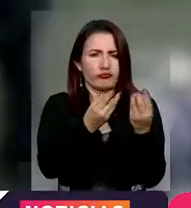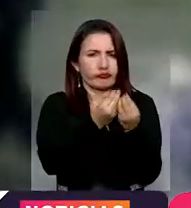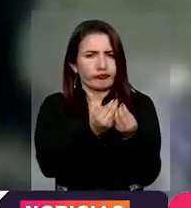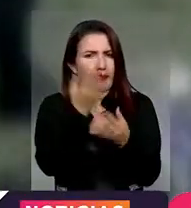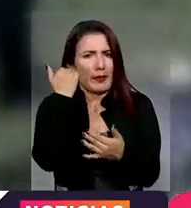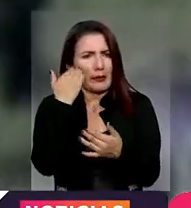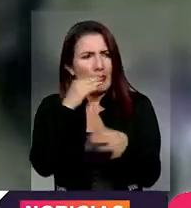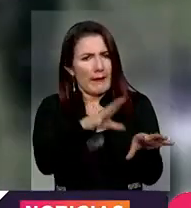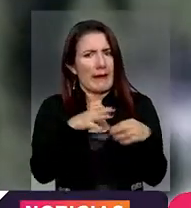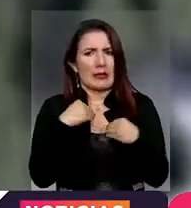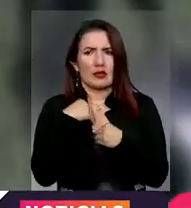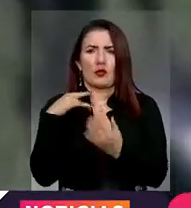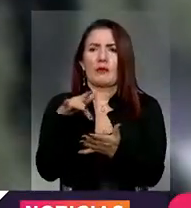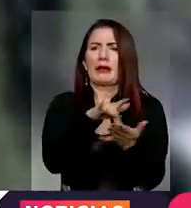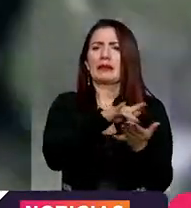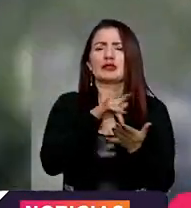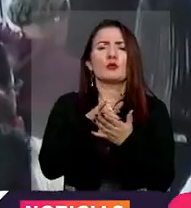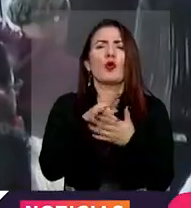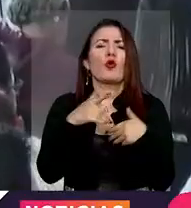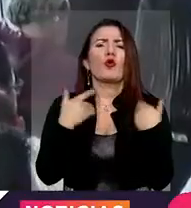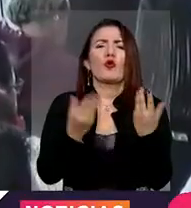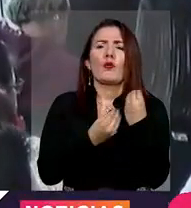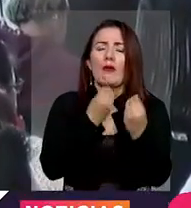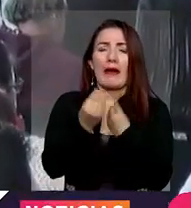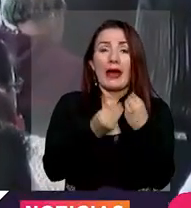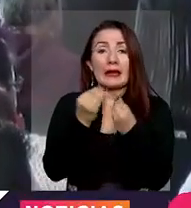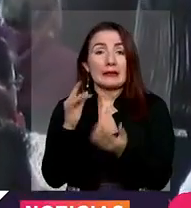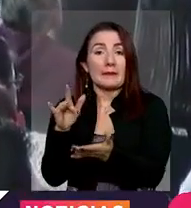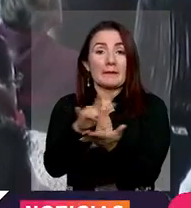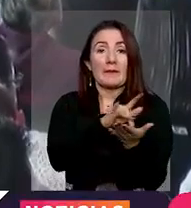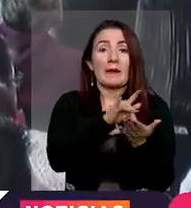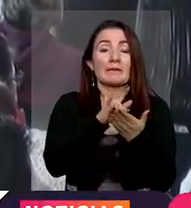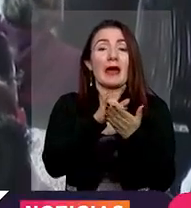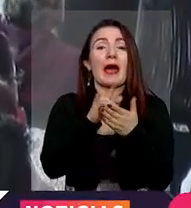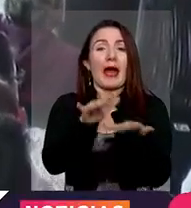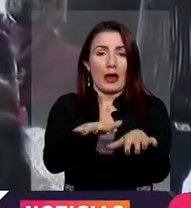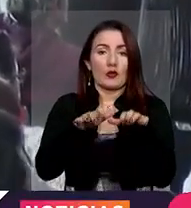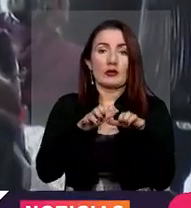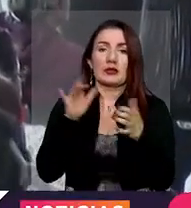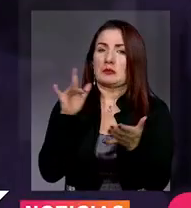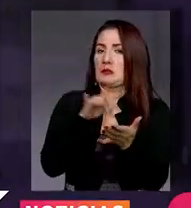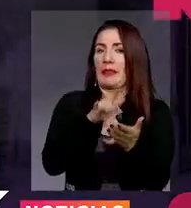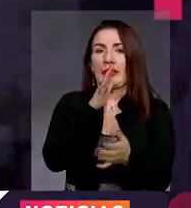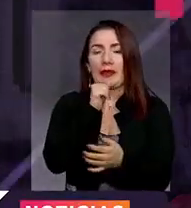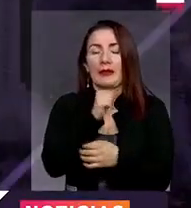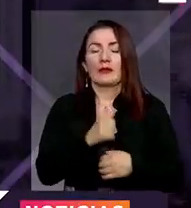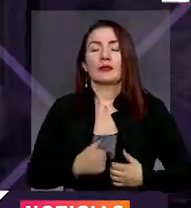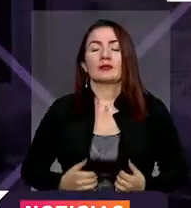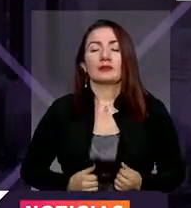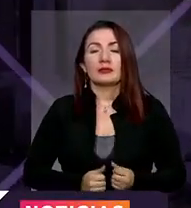había aceptado su participación en esos hechos y tampoco asistió a las audiencias a las que fue citado